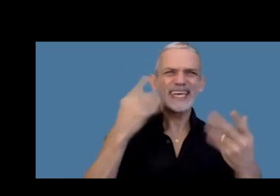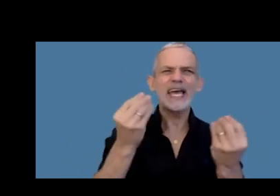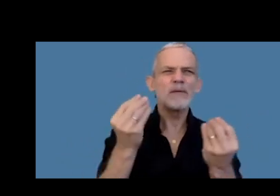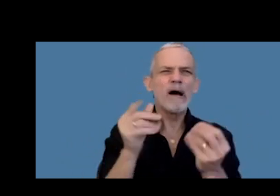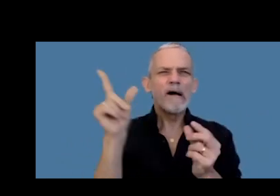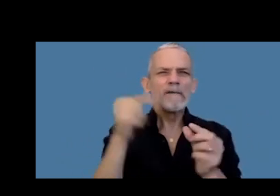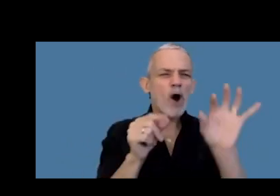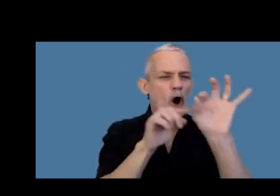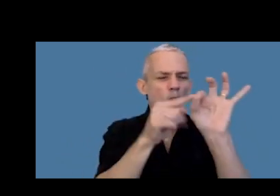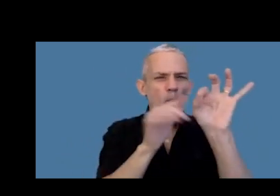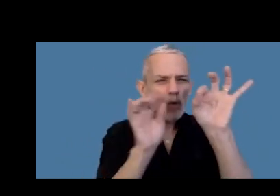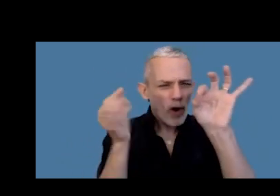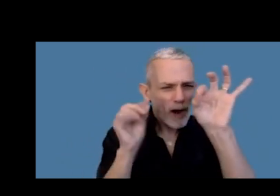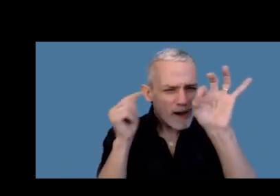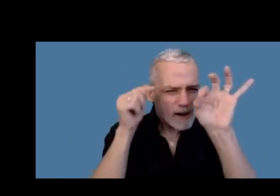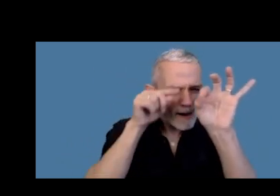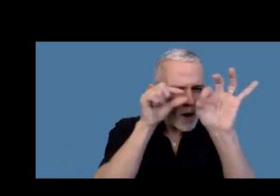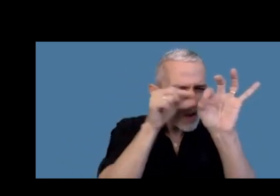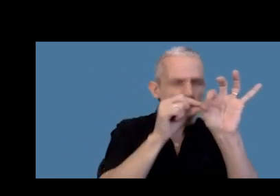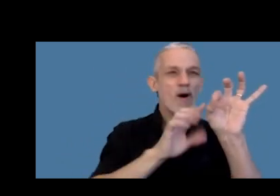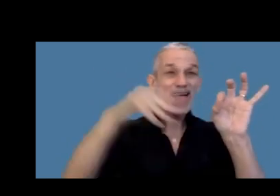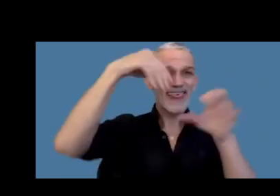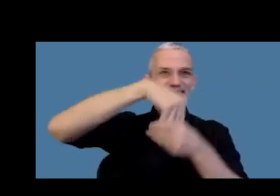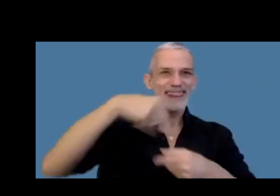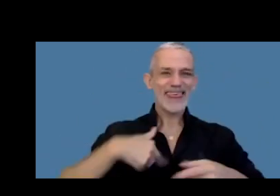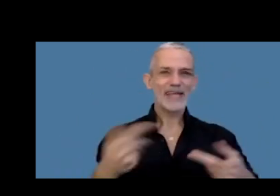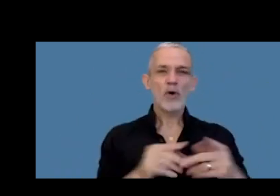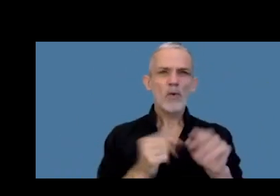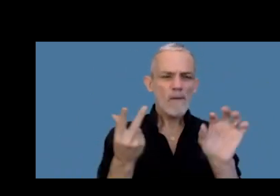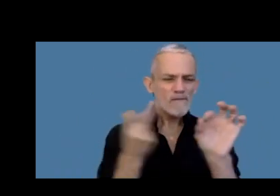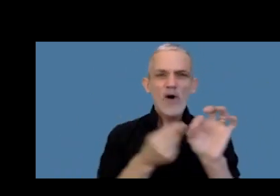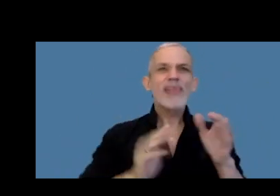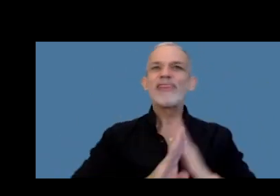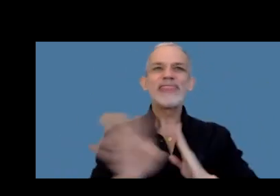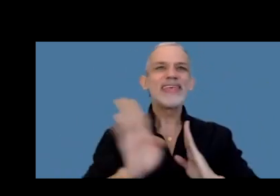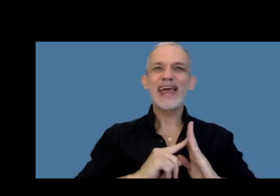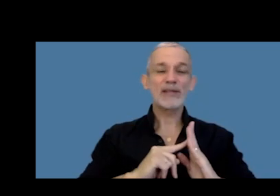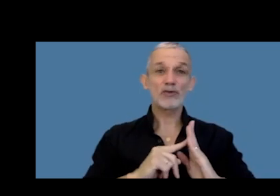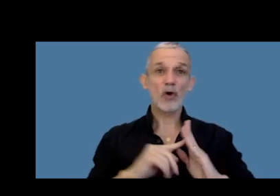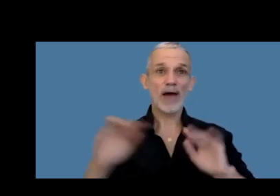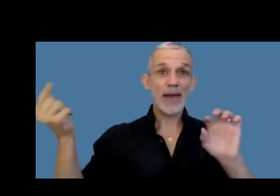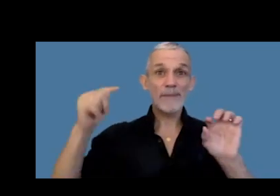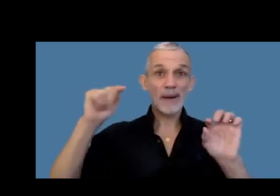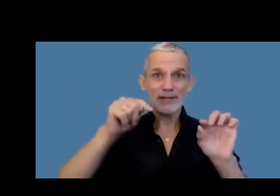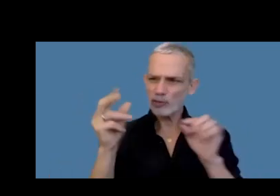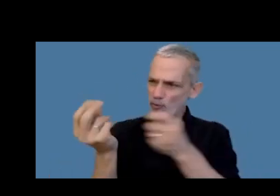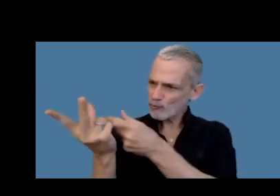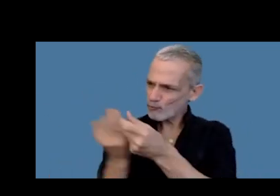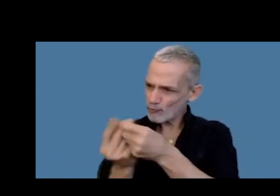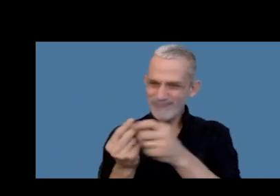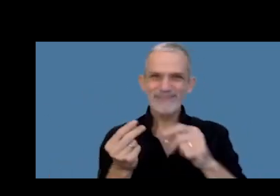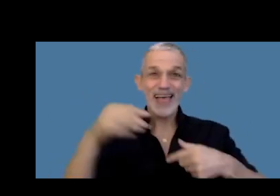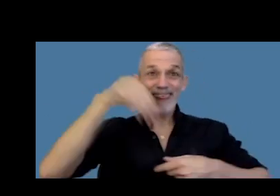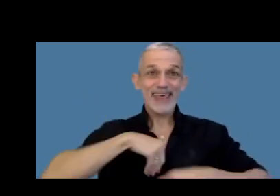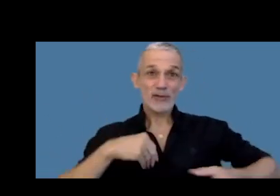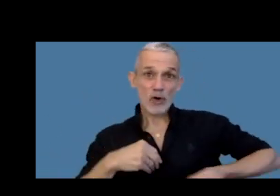óvulo. Directamente aquí hay una inyección directa del espermatozoide en el óvulo de la